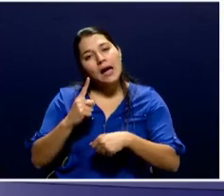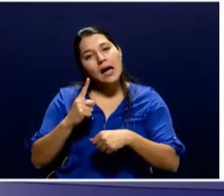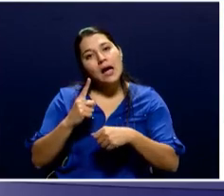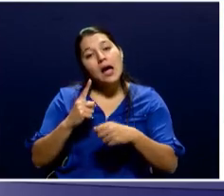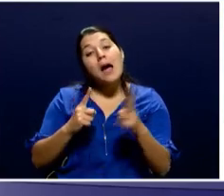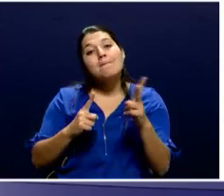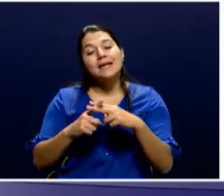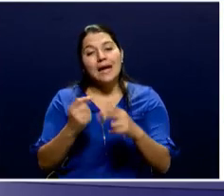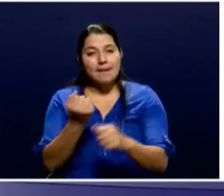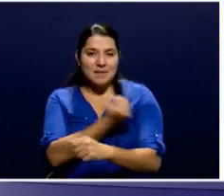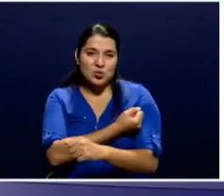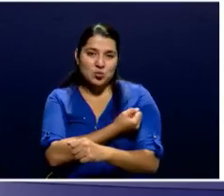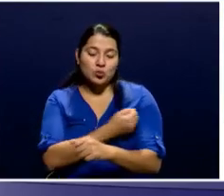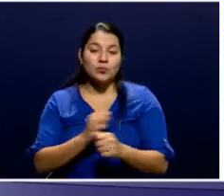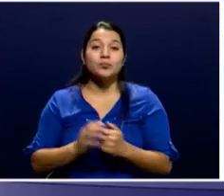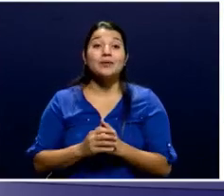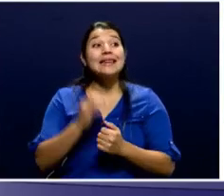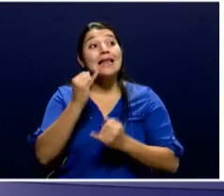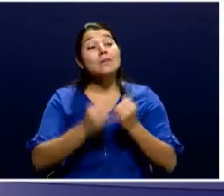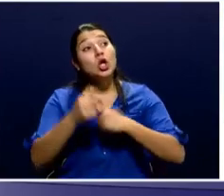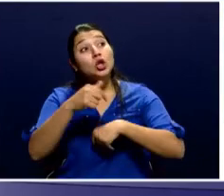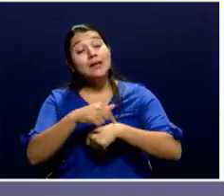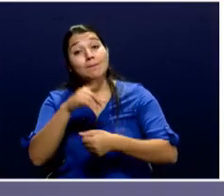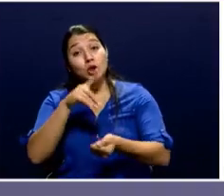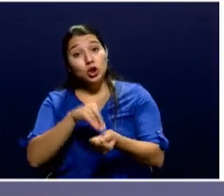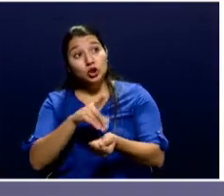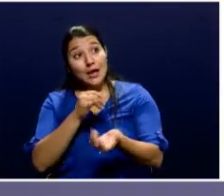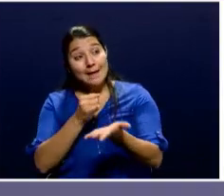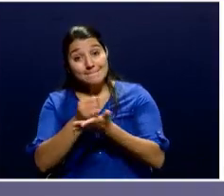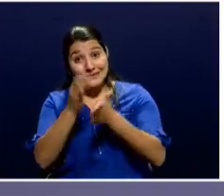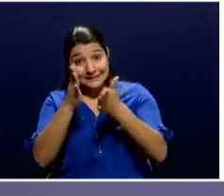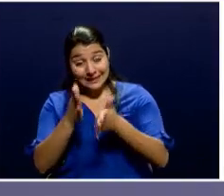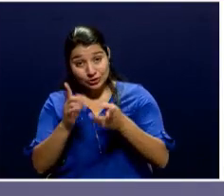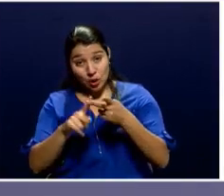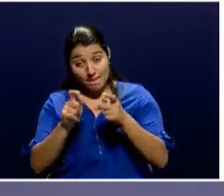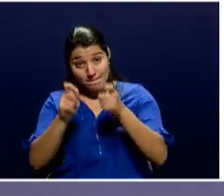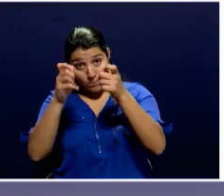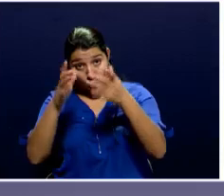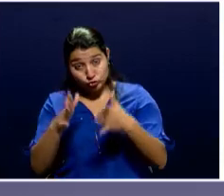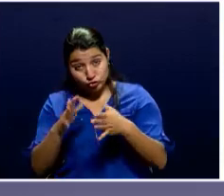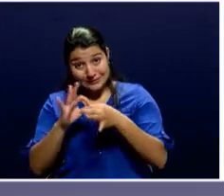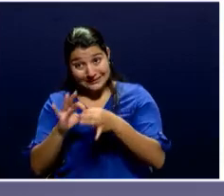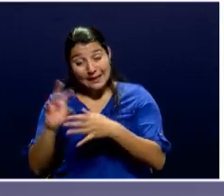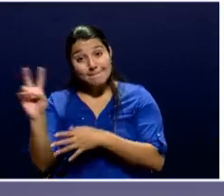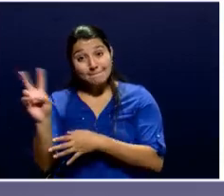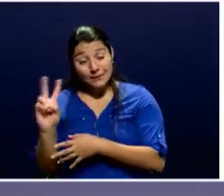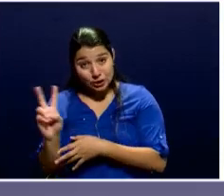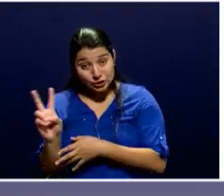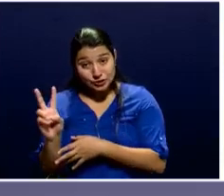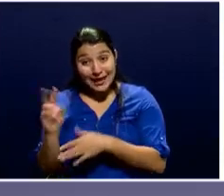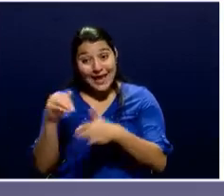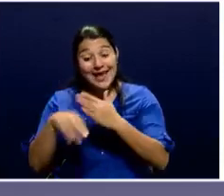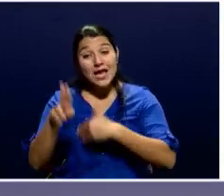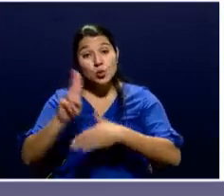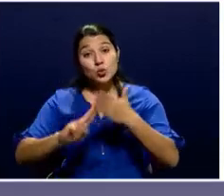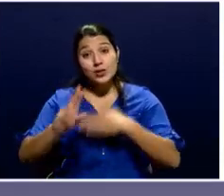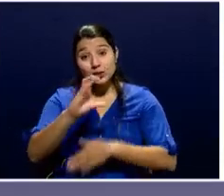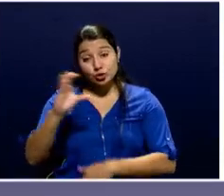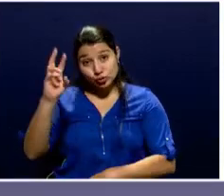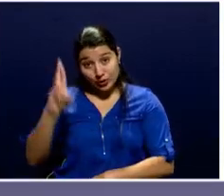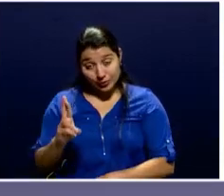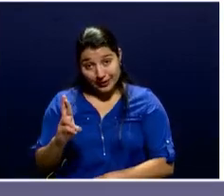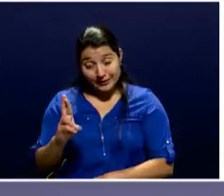tiempo, doctor David Loría Macís, investigador, profesor de Virología Médica en la Universidad de Costa